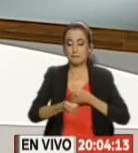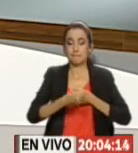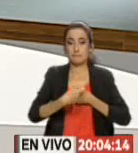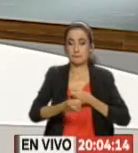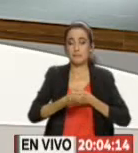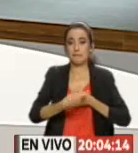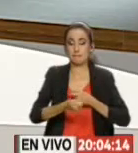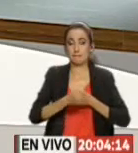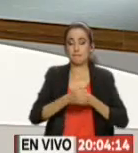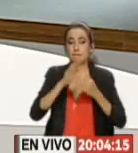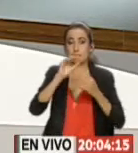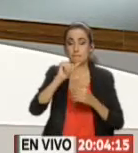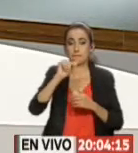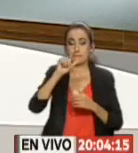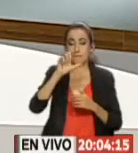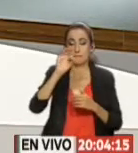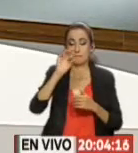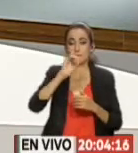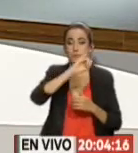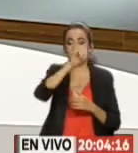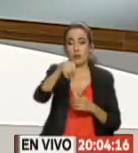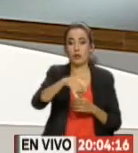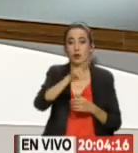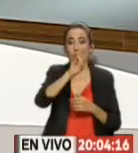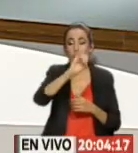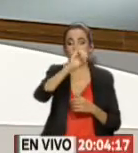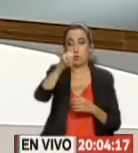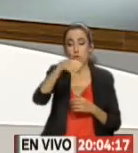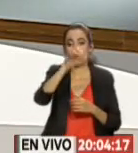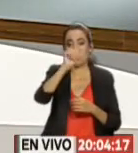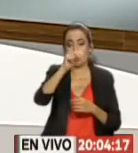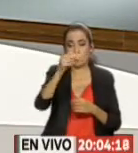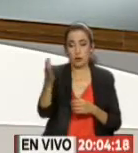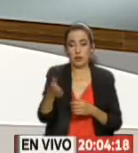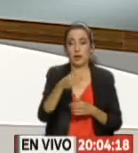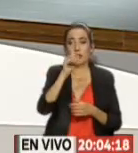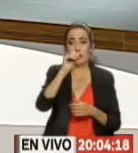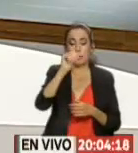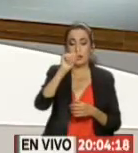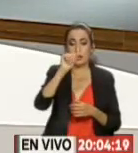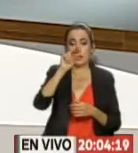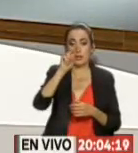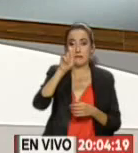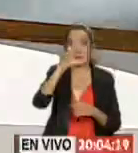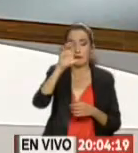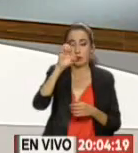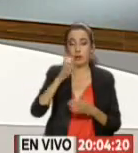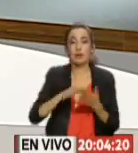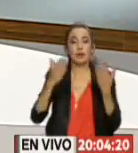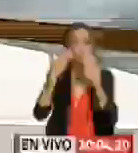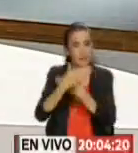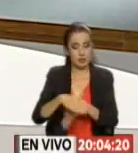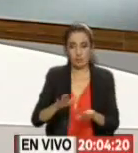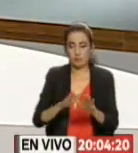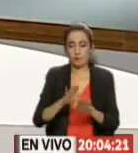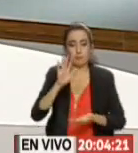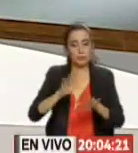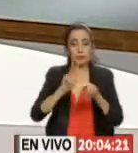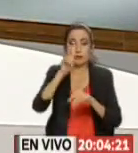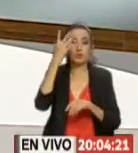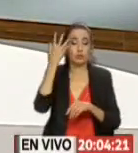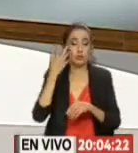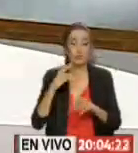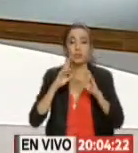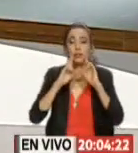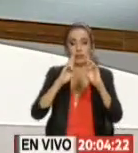cantones Alfredo Vaquerizo Moreno, Juján y Daule finalizó. Se espera que en máximo 48 horas el Consejo Nacional Electoral resuelva